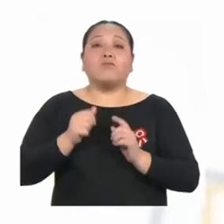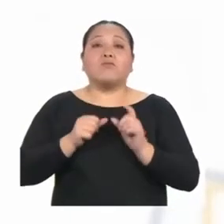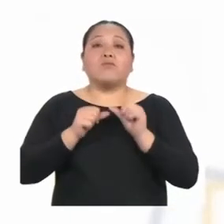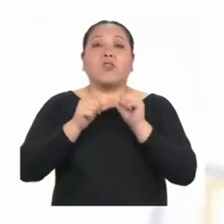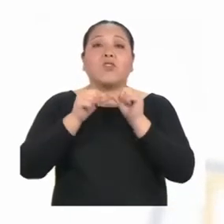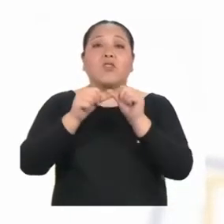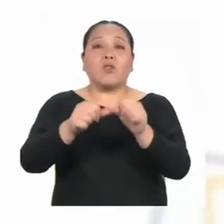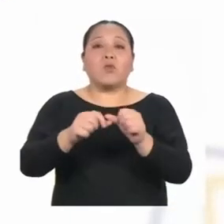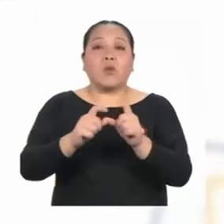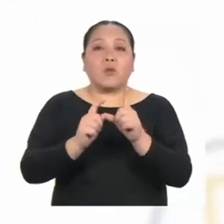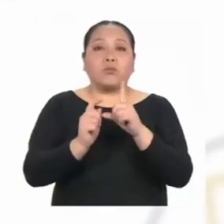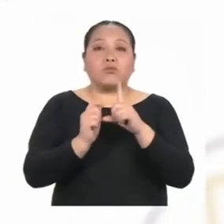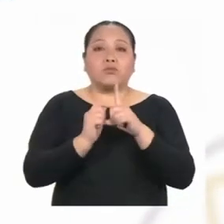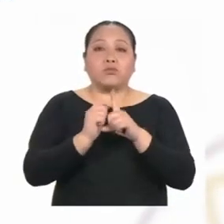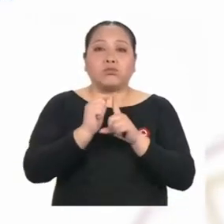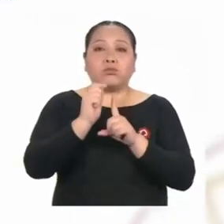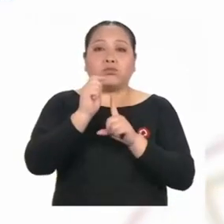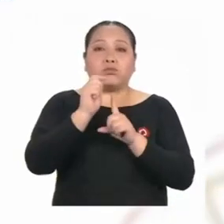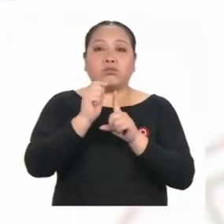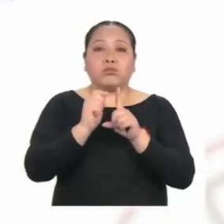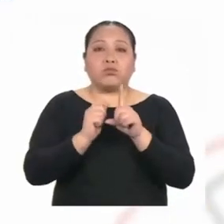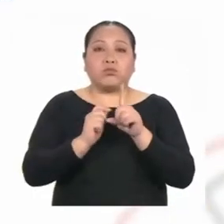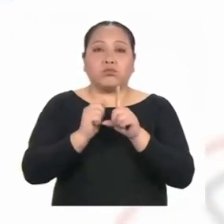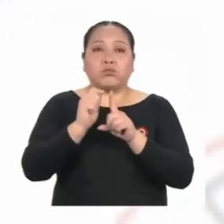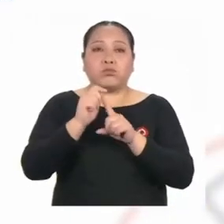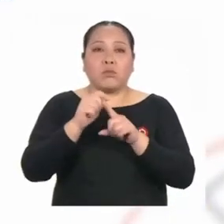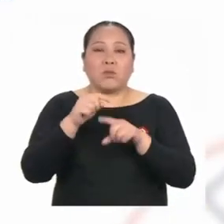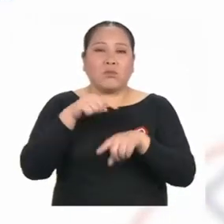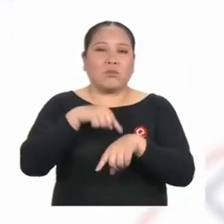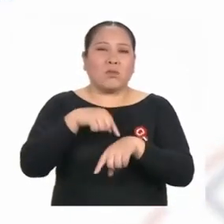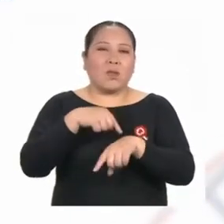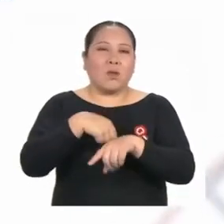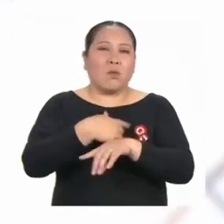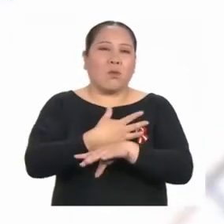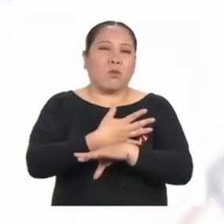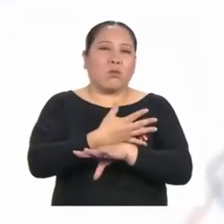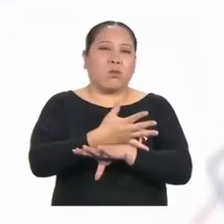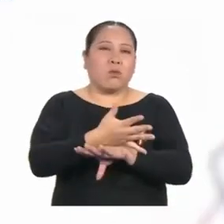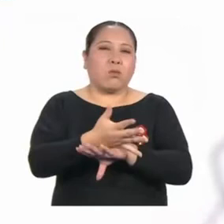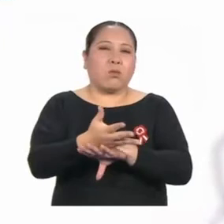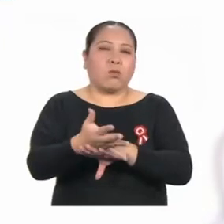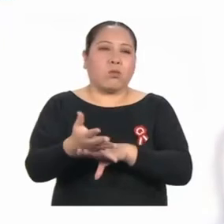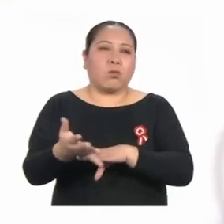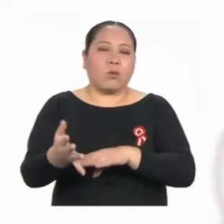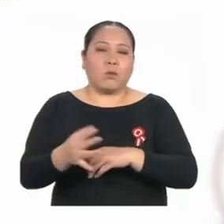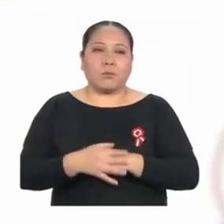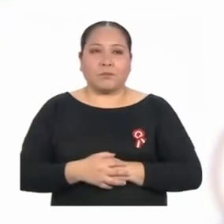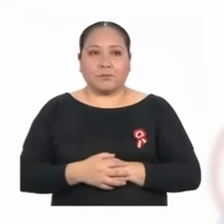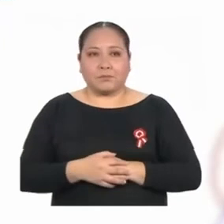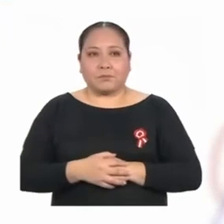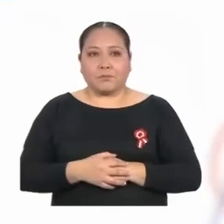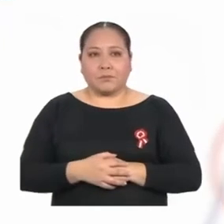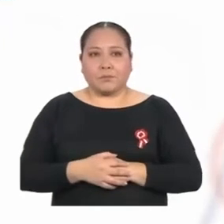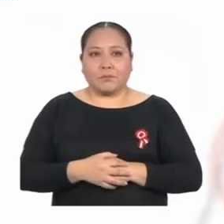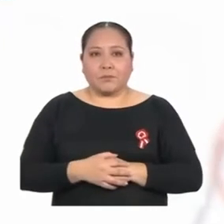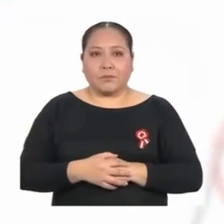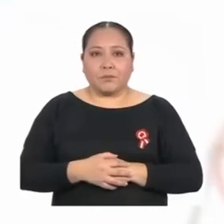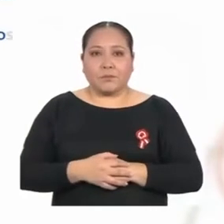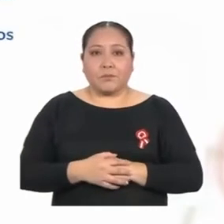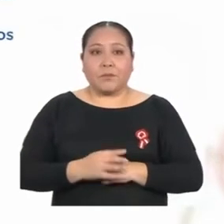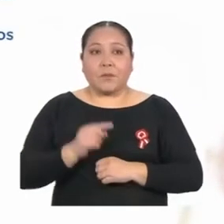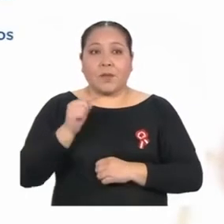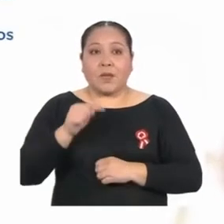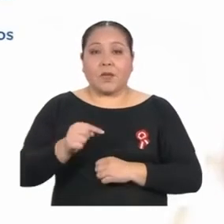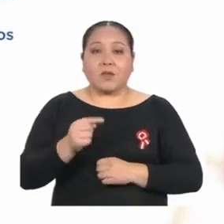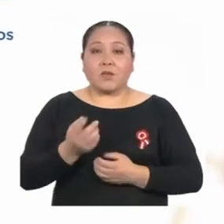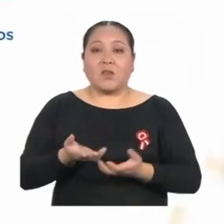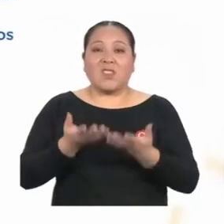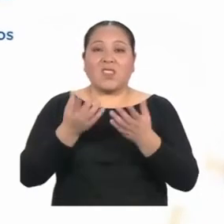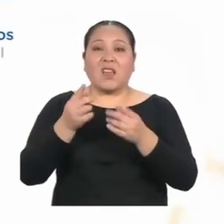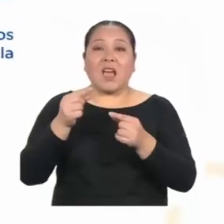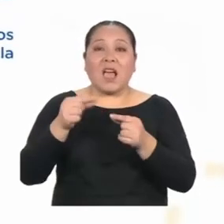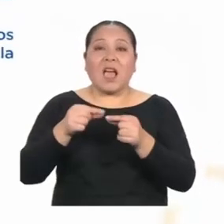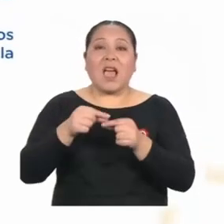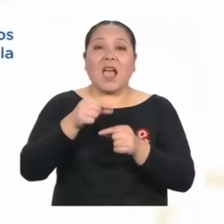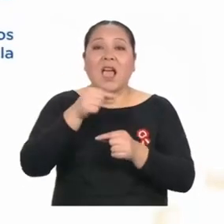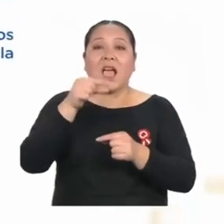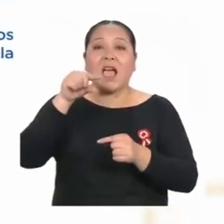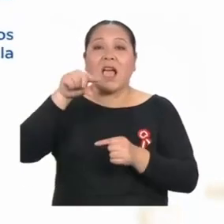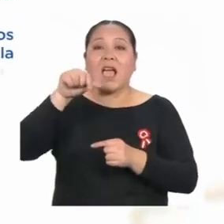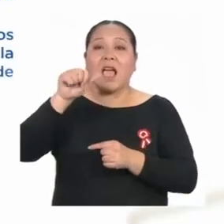constante del planeta por largos periodos de tiempo. Lo hace a través de unos gases que tienen